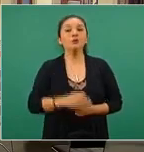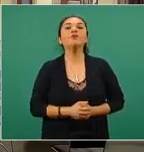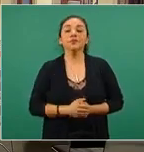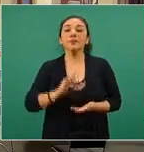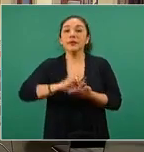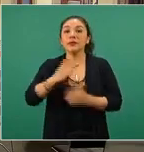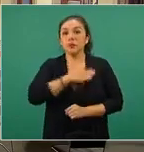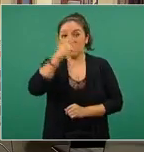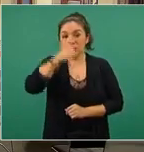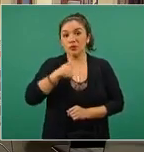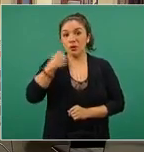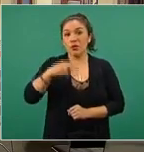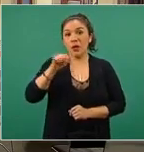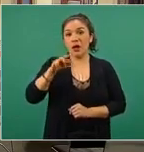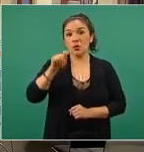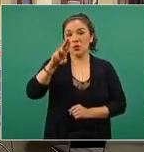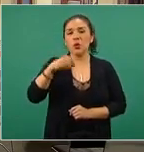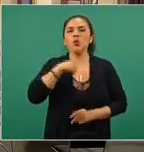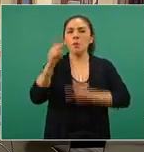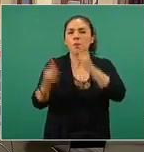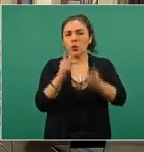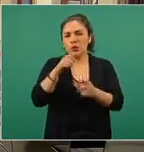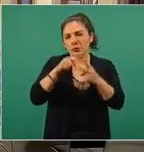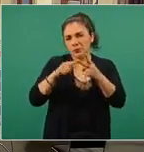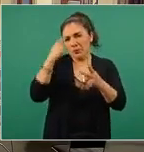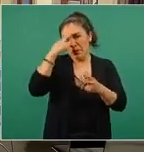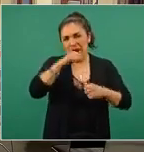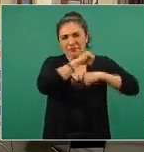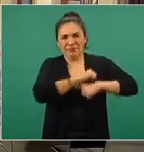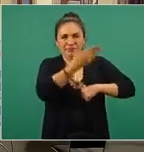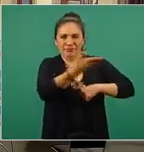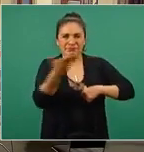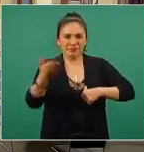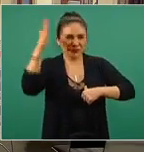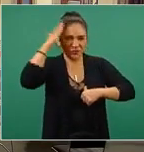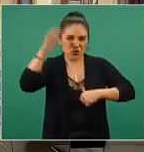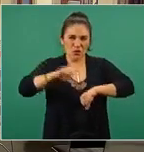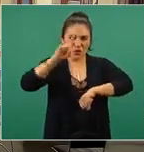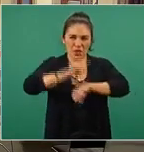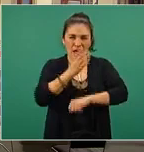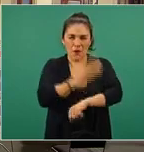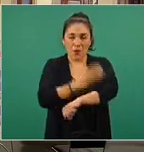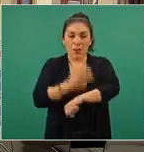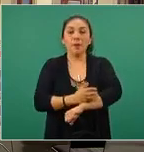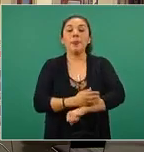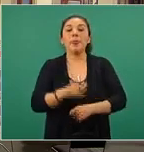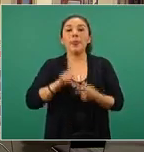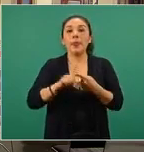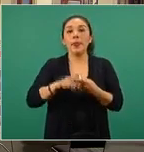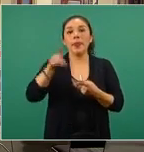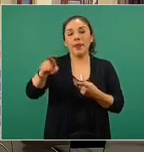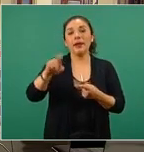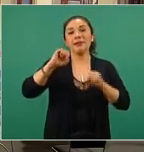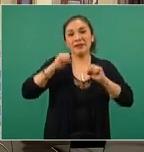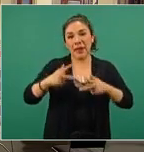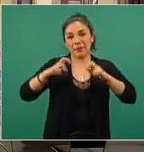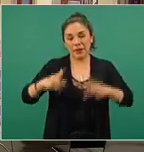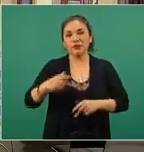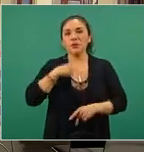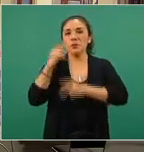Gracias, buenas noches. Arturo Contreras, de Pie de Página. Un par de preguntas para los titulares de salud que nos acompañan ahora, ¿no? Para el titular de la Secretaría de Salud de